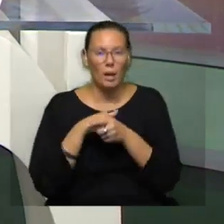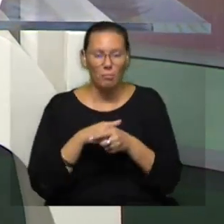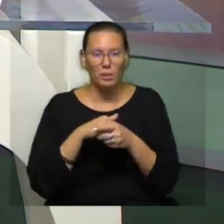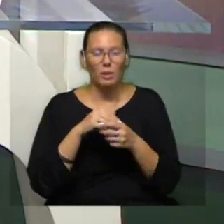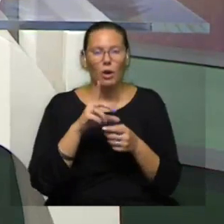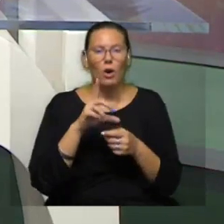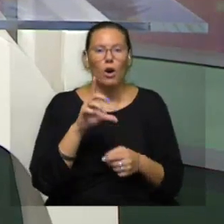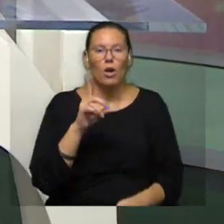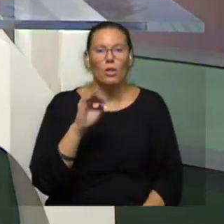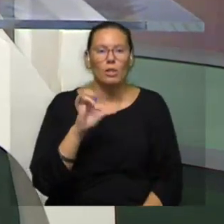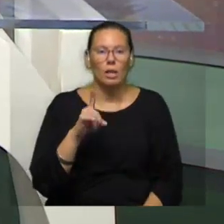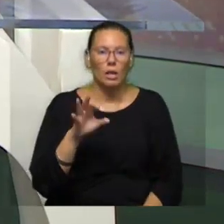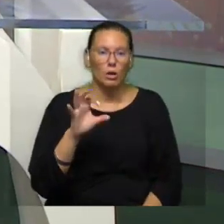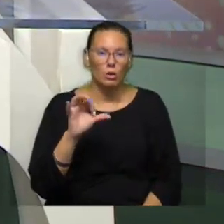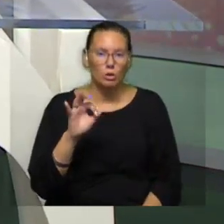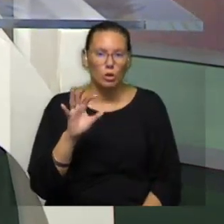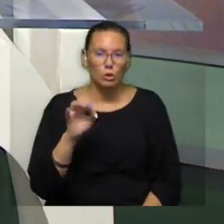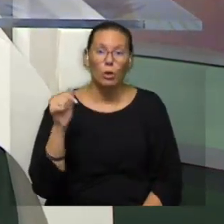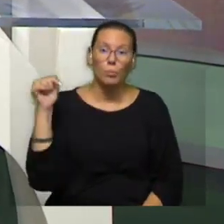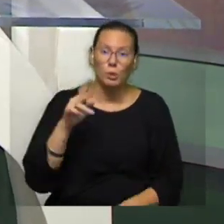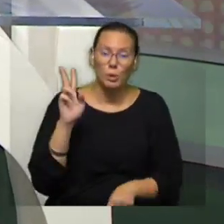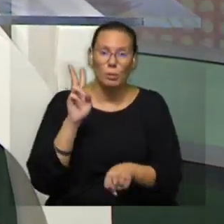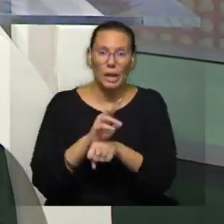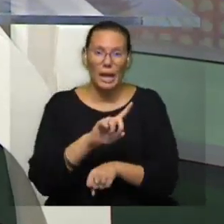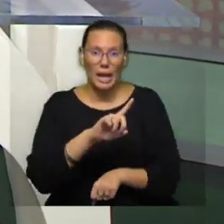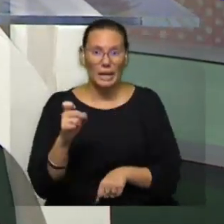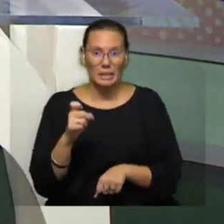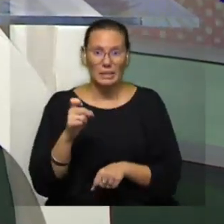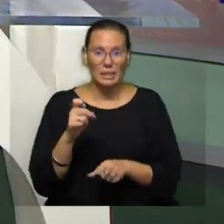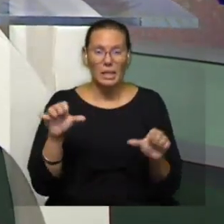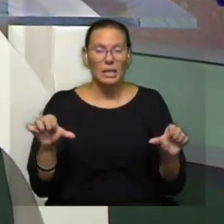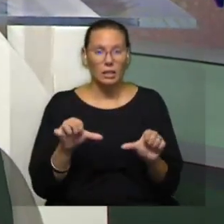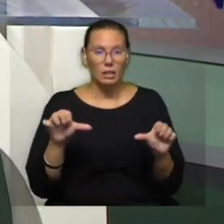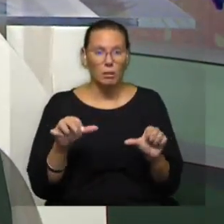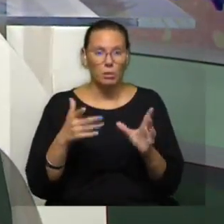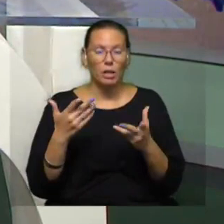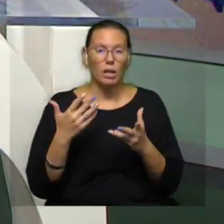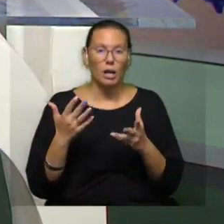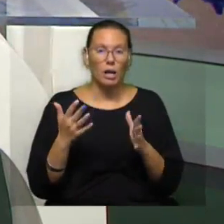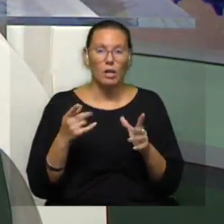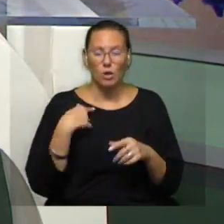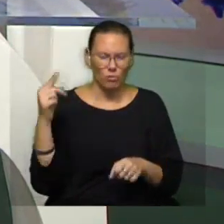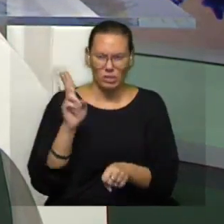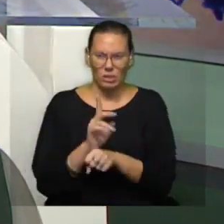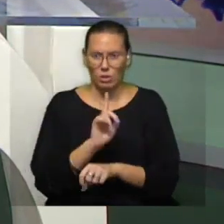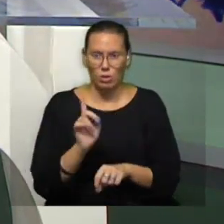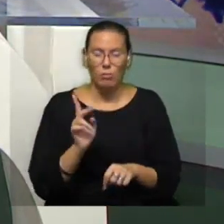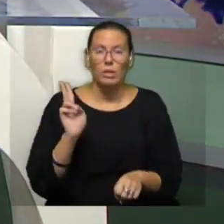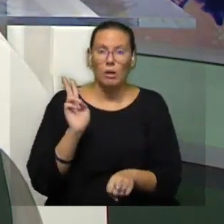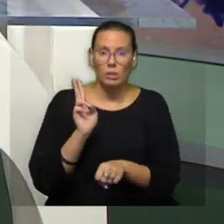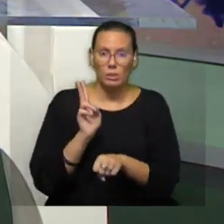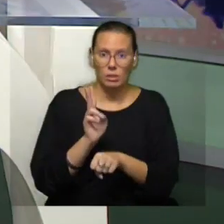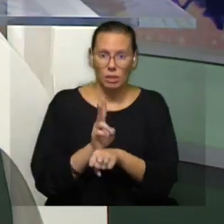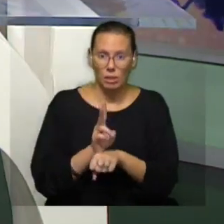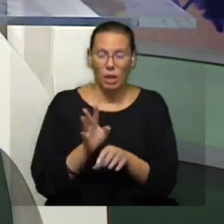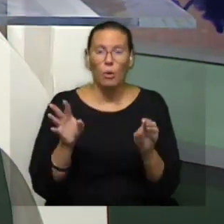Soto. Ahí, tomá, lleva. Nos vino a visitar nuestro ex realizador. Ah, porque otro tiene problemas. En realidad no nos vino a visitar a nosotros, vino a visitar